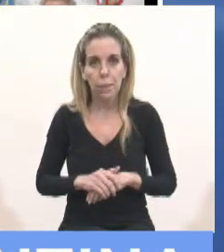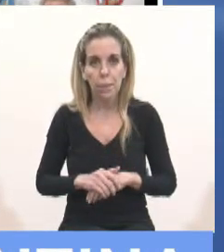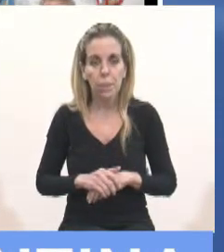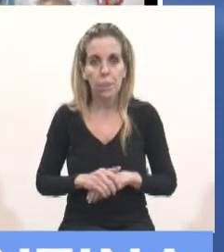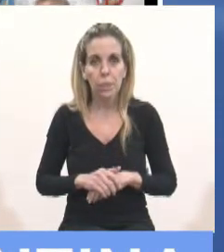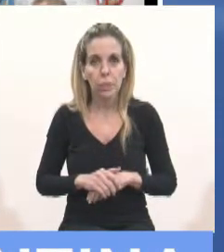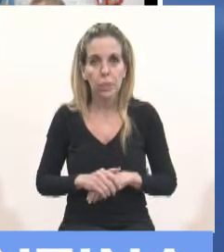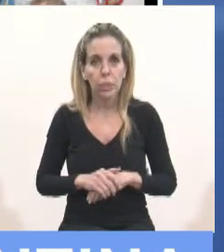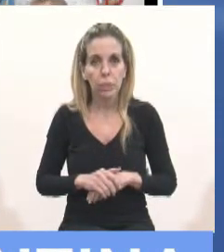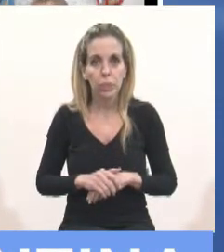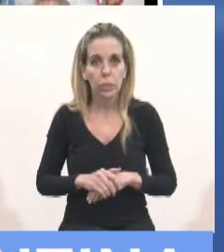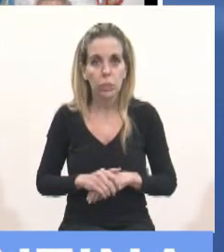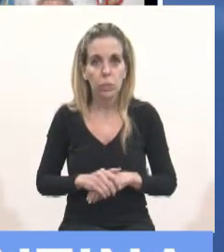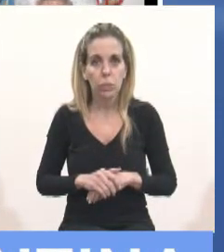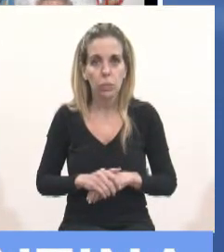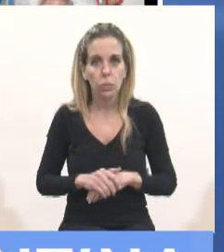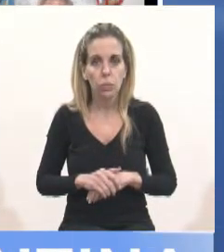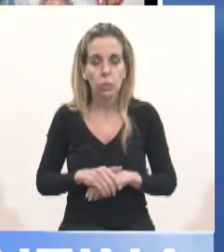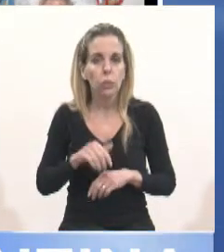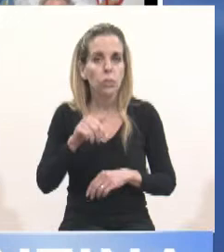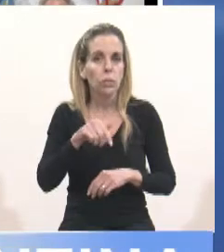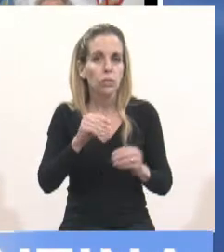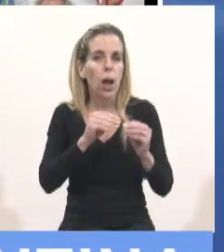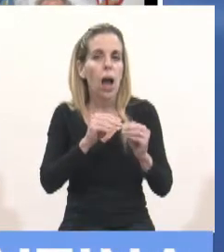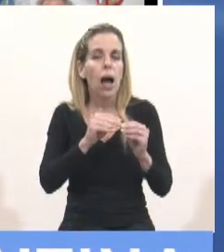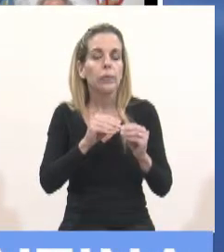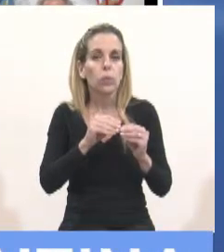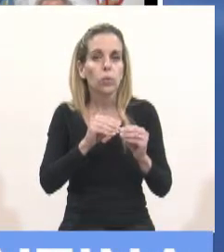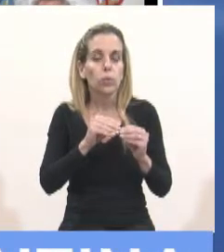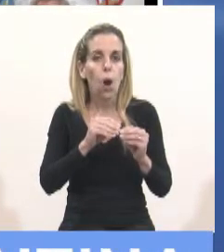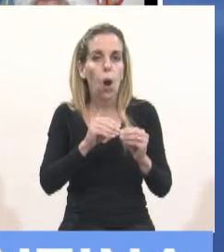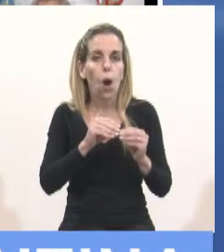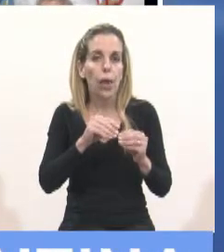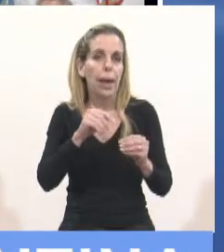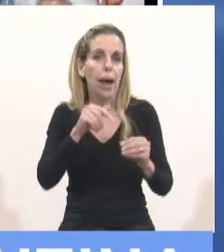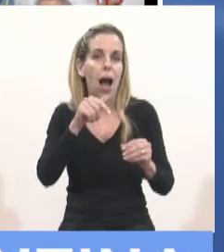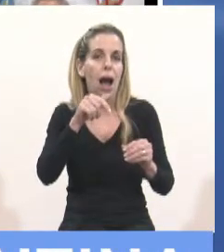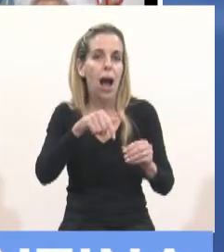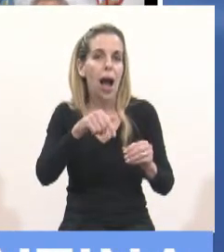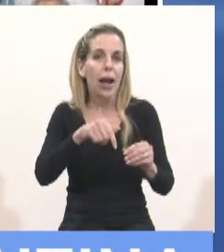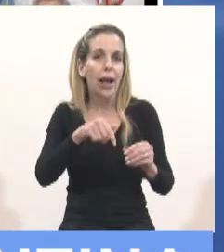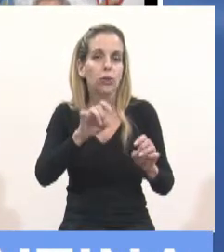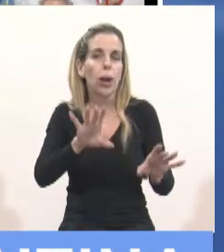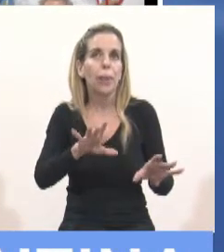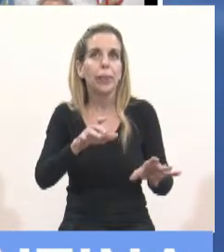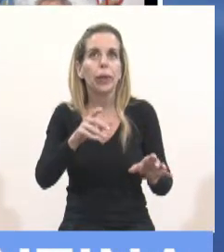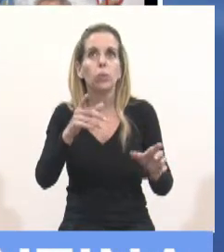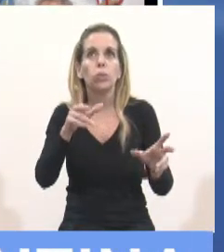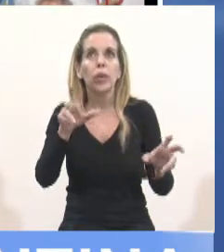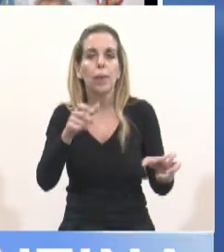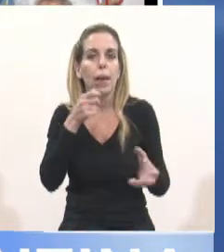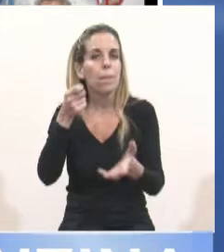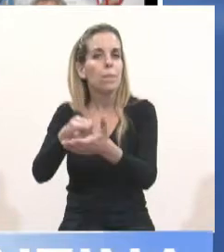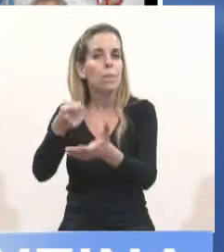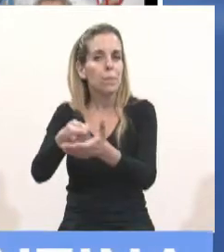no es una cuestión de así simplemente pagar. Es una